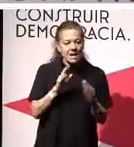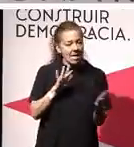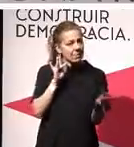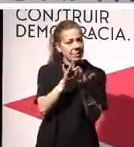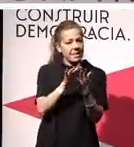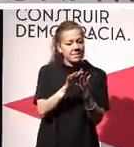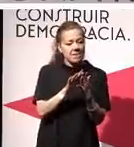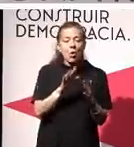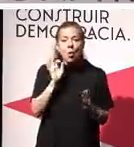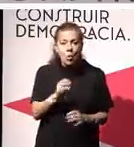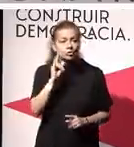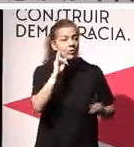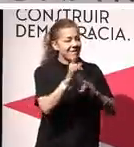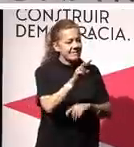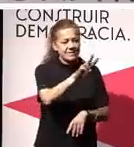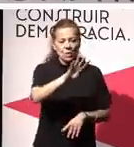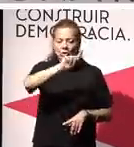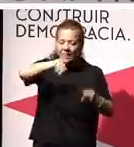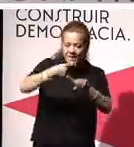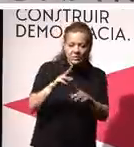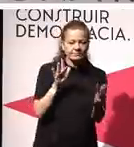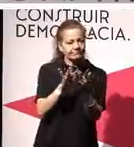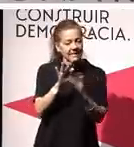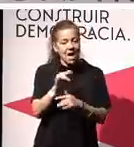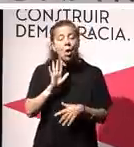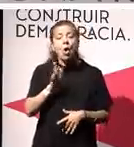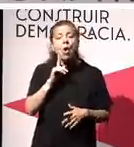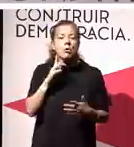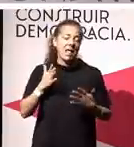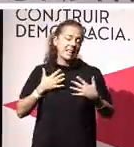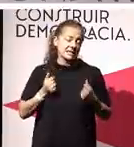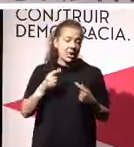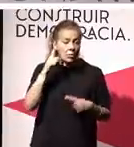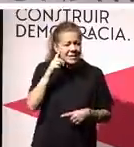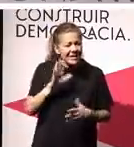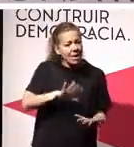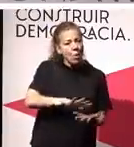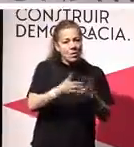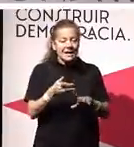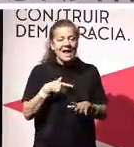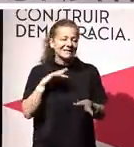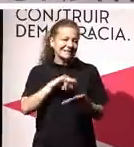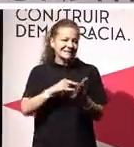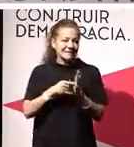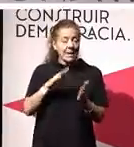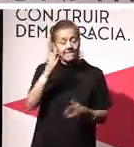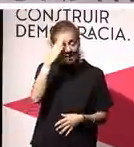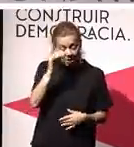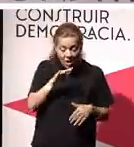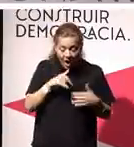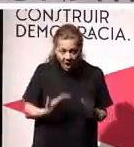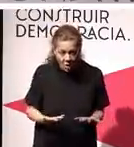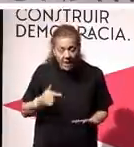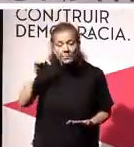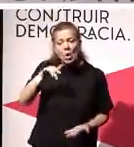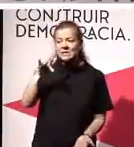horas desde que pides cita o a que el sistema de atención a la salud mental sea homologable al sistema de atención primaria que tenemos en la actualidad. Hoy es